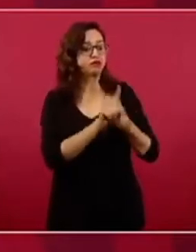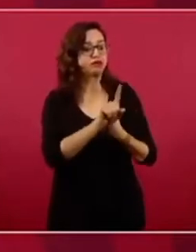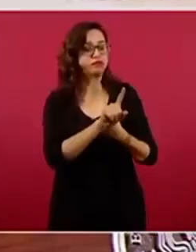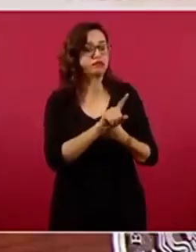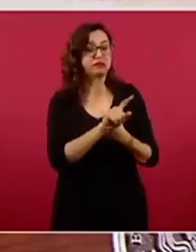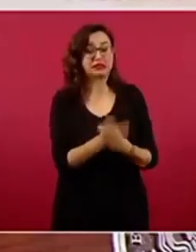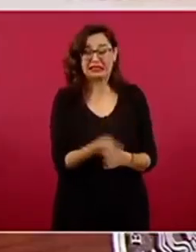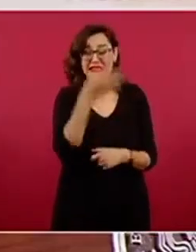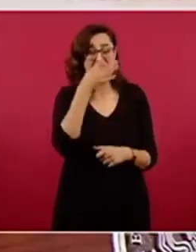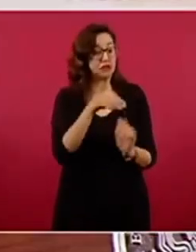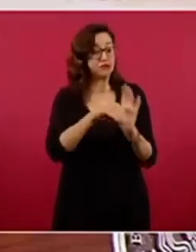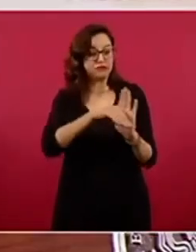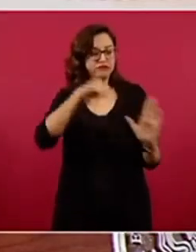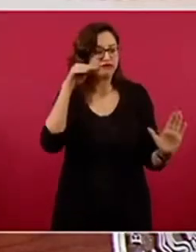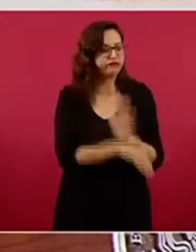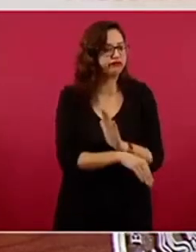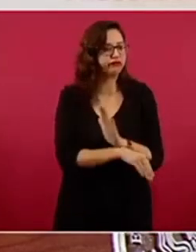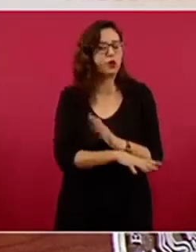comunicar a México